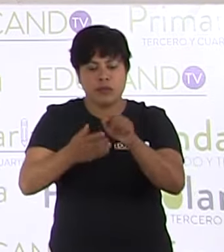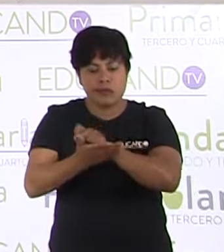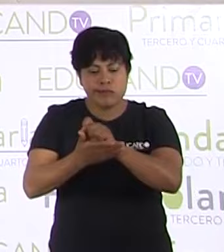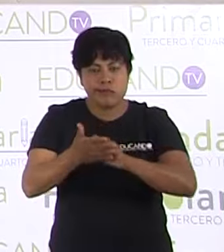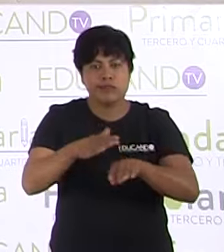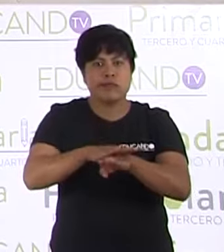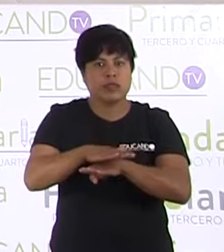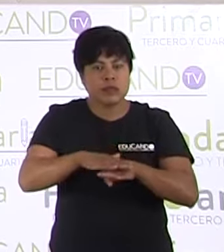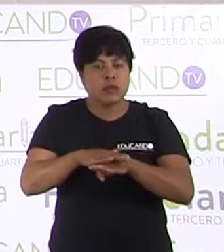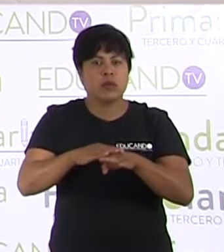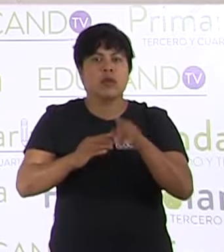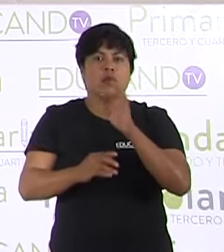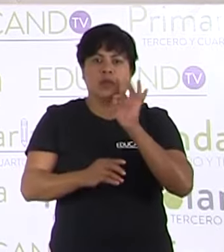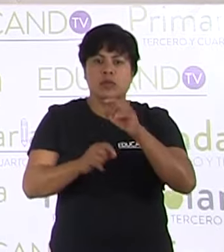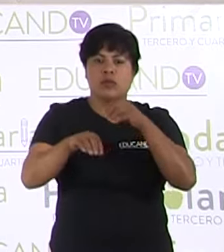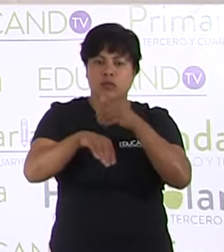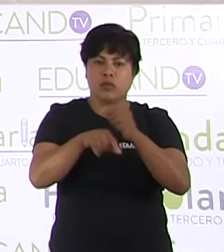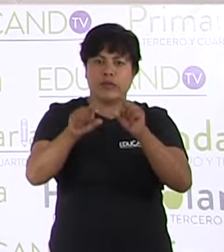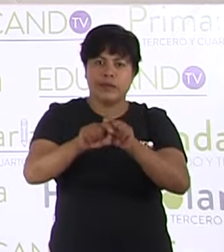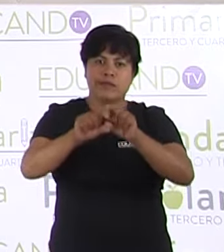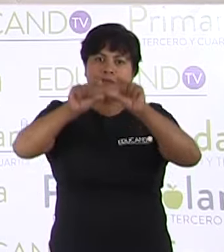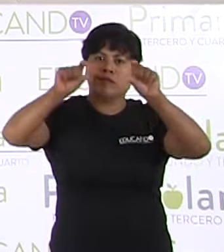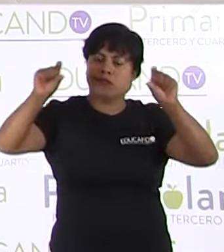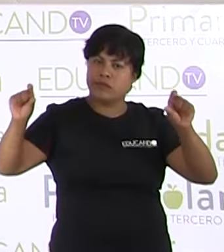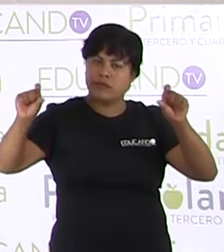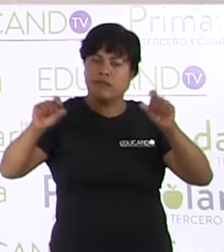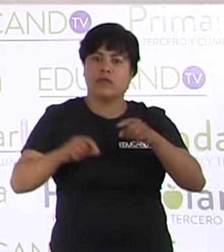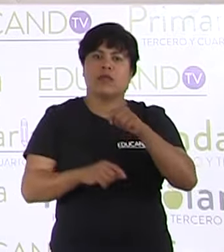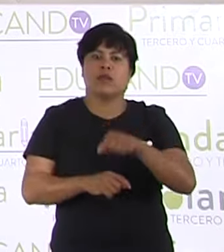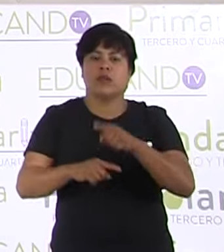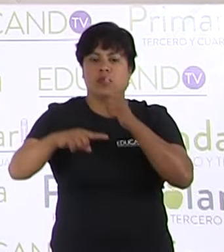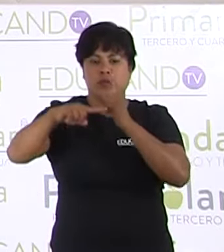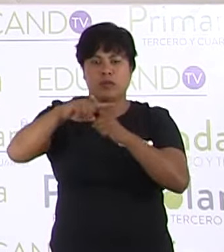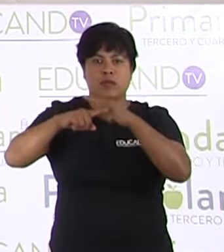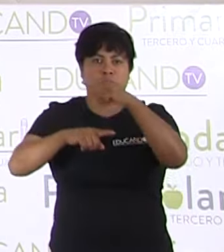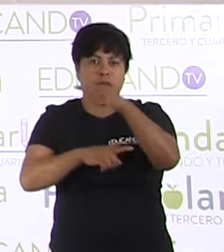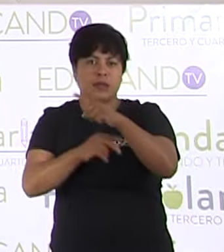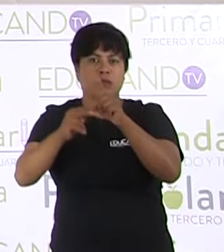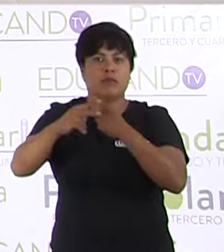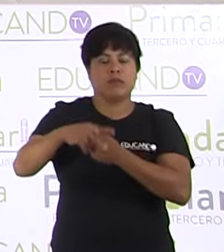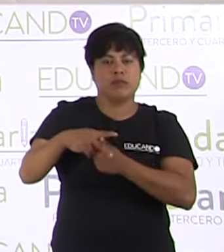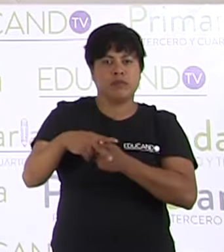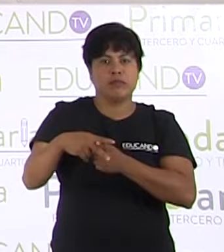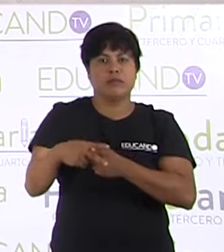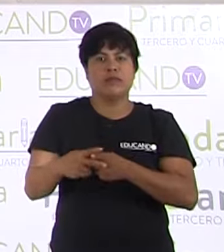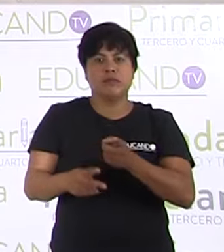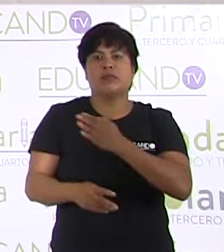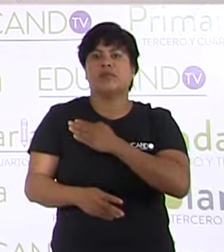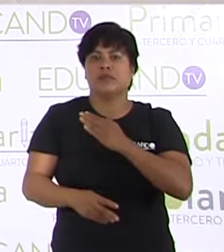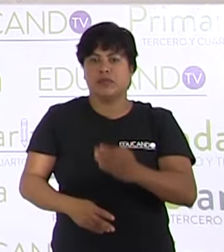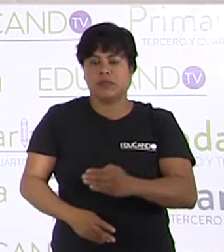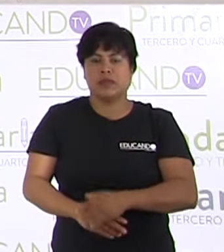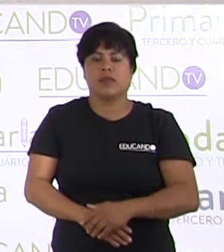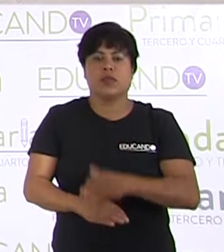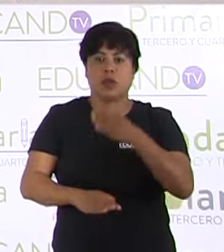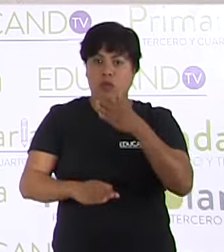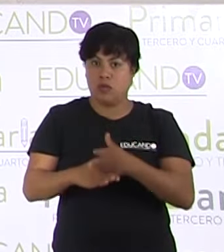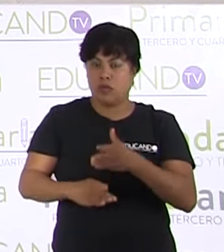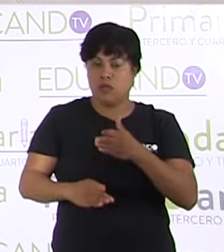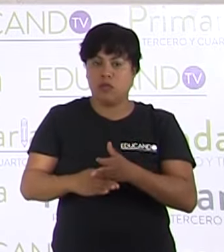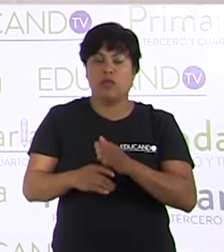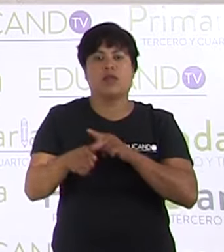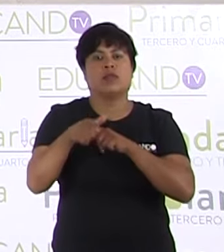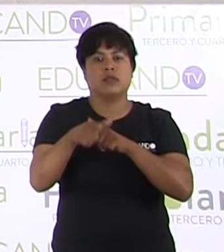eh representado en la recta numérica eh los hemos sumado restado multiplicado y bueno hoy vamos a